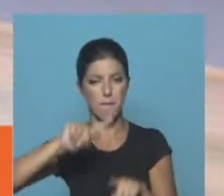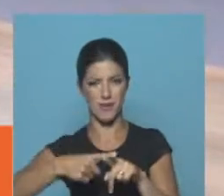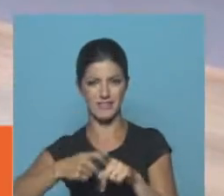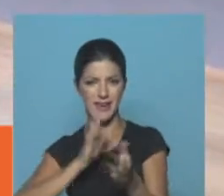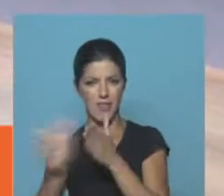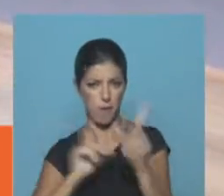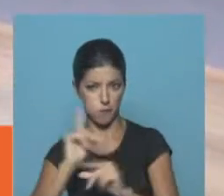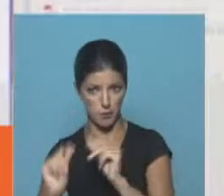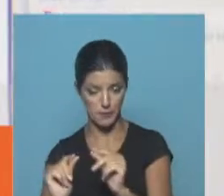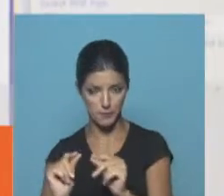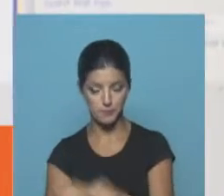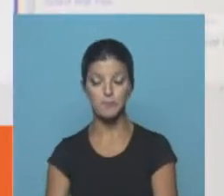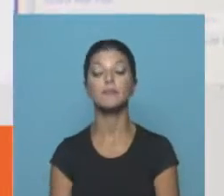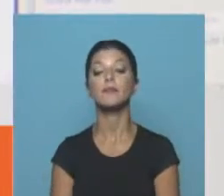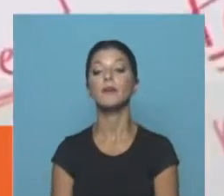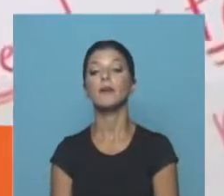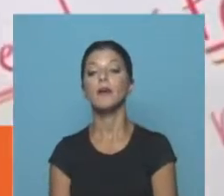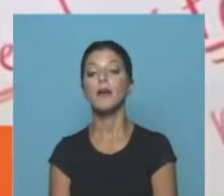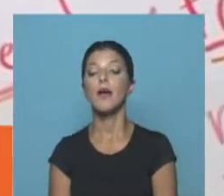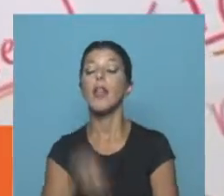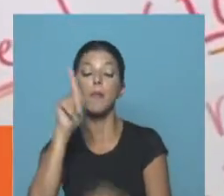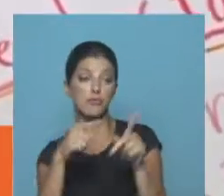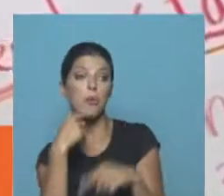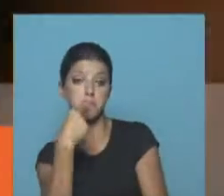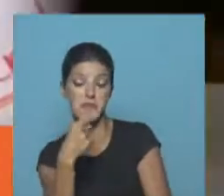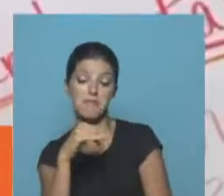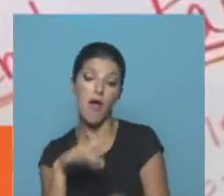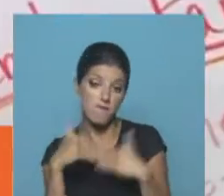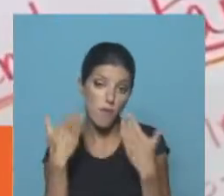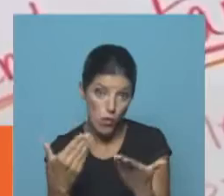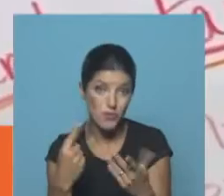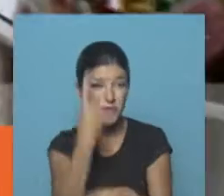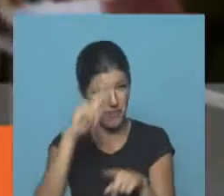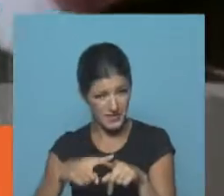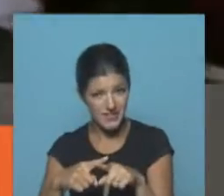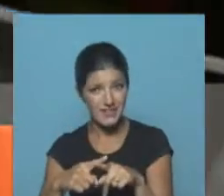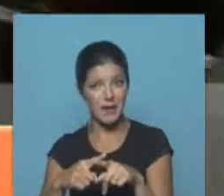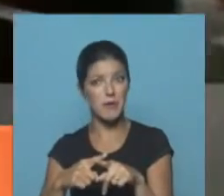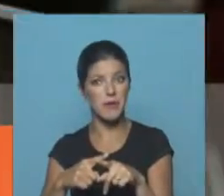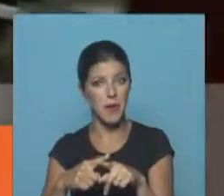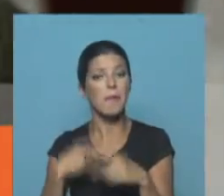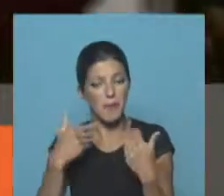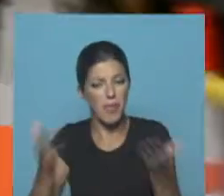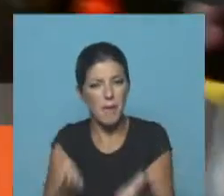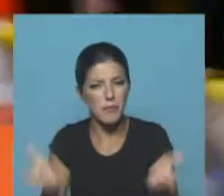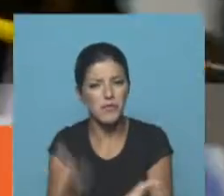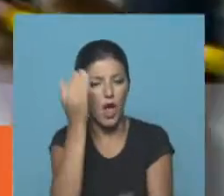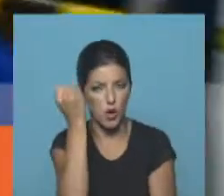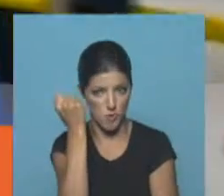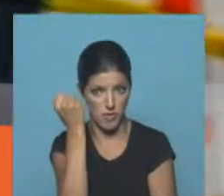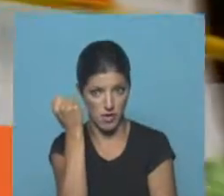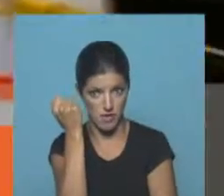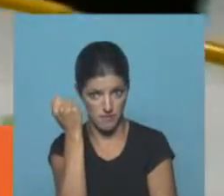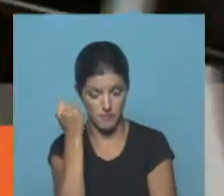migratoria. Los ejecutivos consultados se mostraron a favor de políticas relajadas para impulsar la economía.